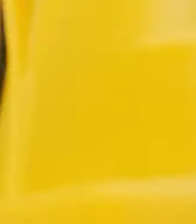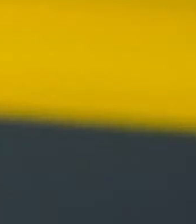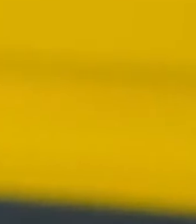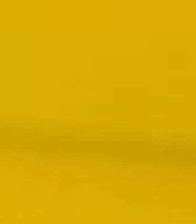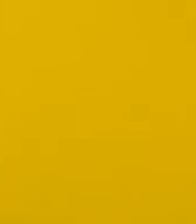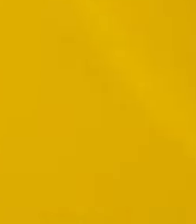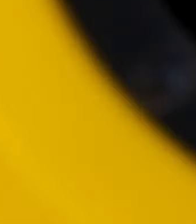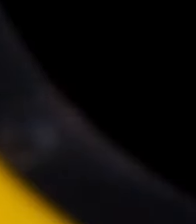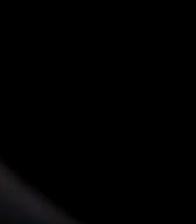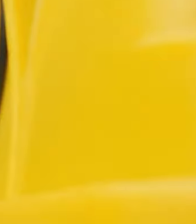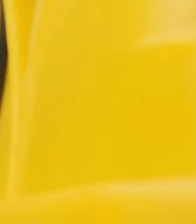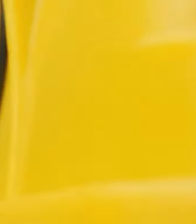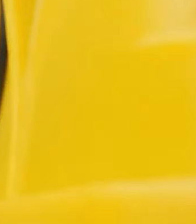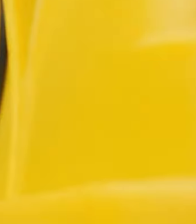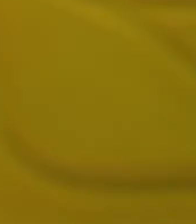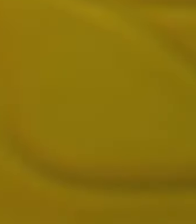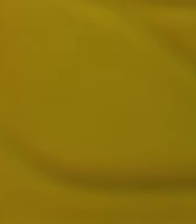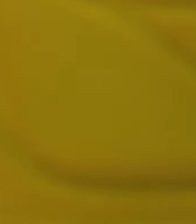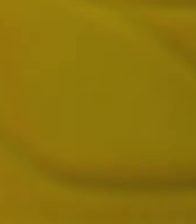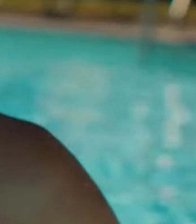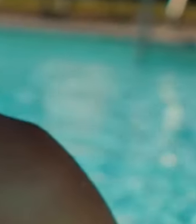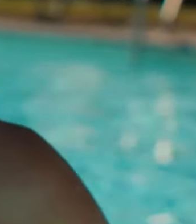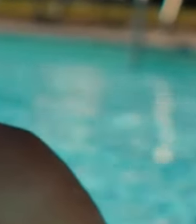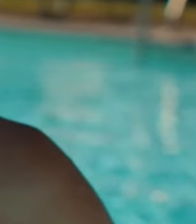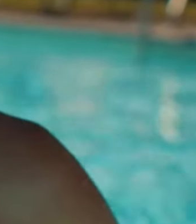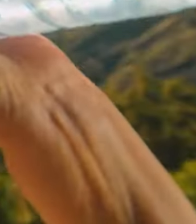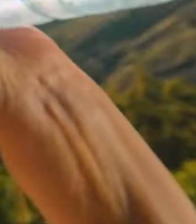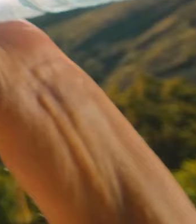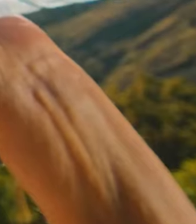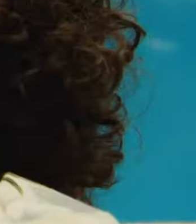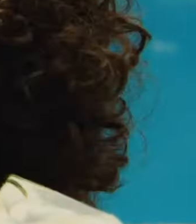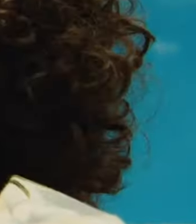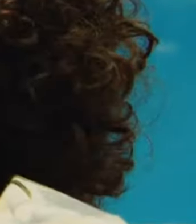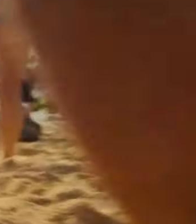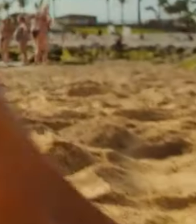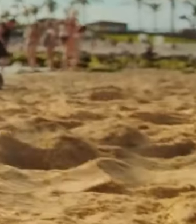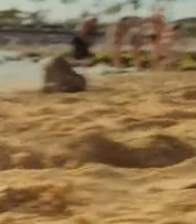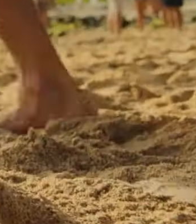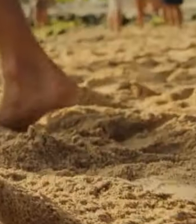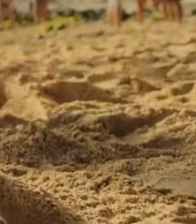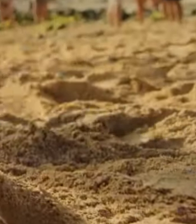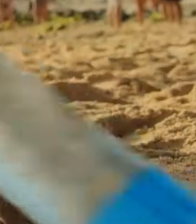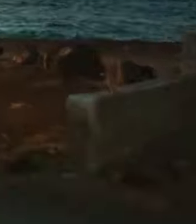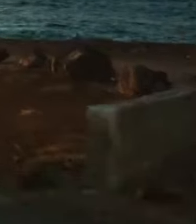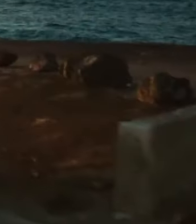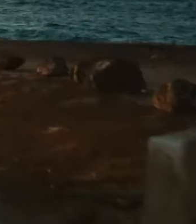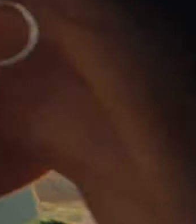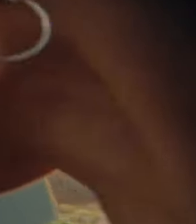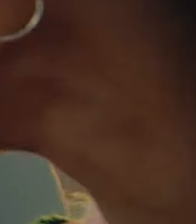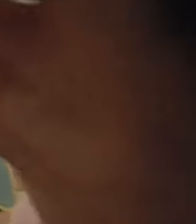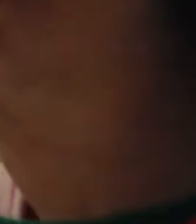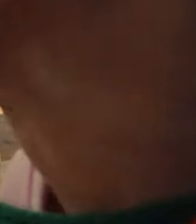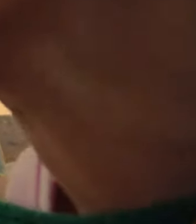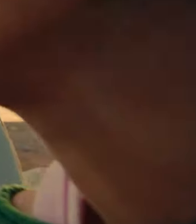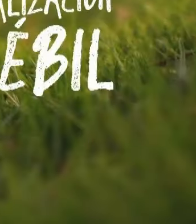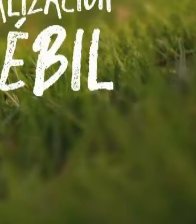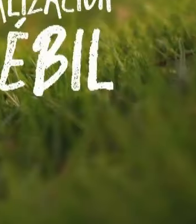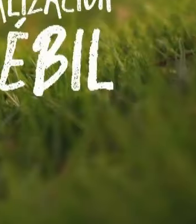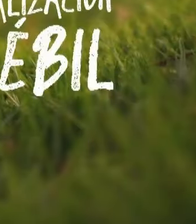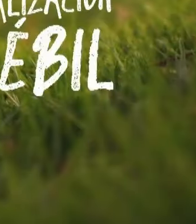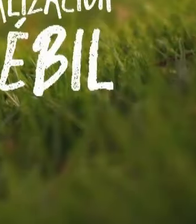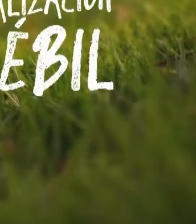Y de coger esta botella que está llena de muchas vidas y bebérnosla de un trago una y otra vez. Y si tú también eres muy de esto, es que eres muy de Bezoya.